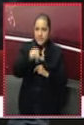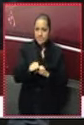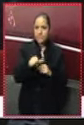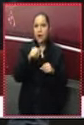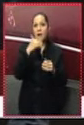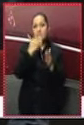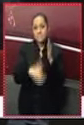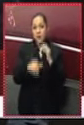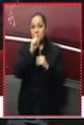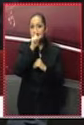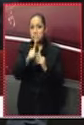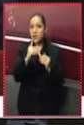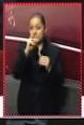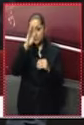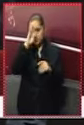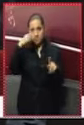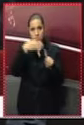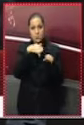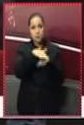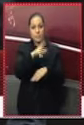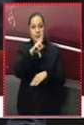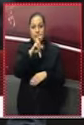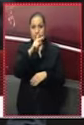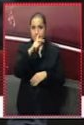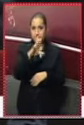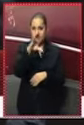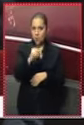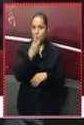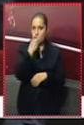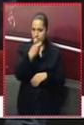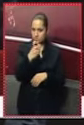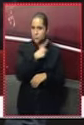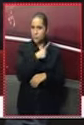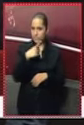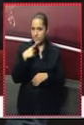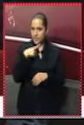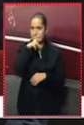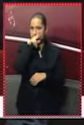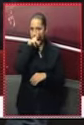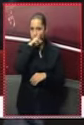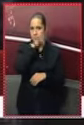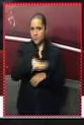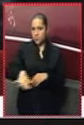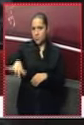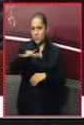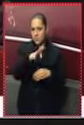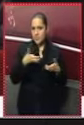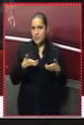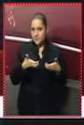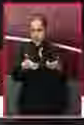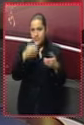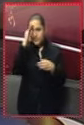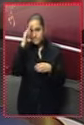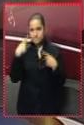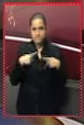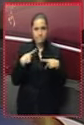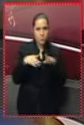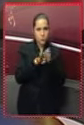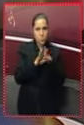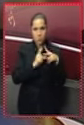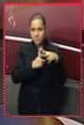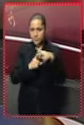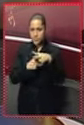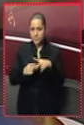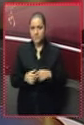de repecos. Eso sí es a lo que la gente le está preocupando allá en la calle. Bueno,